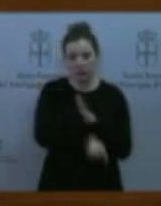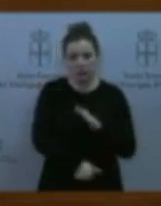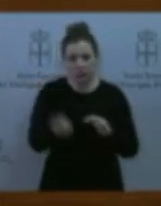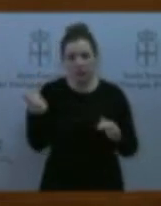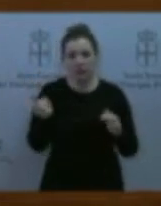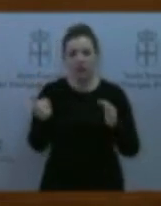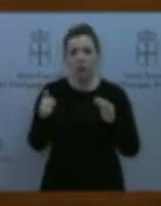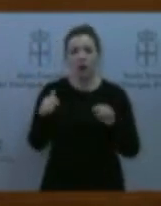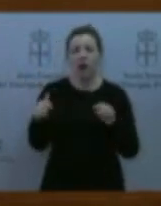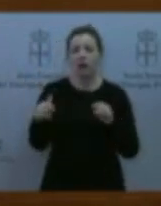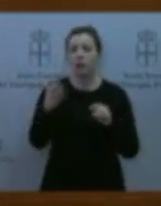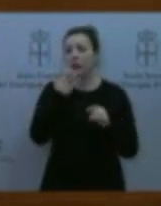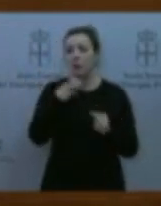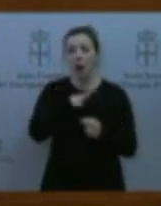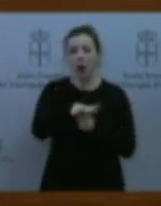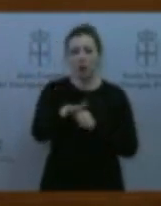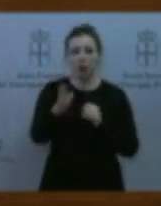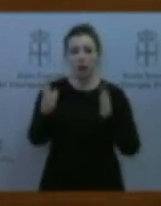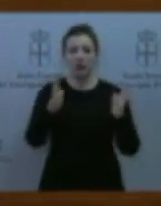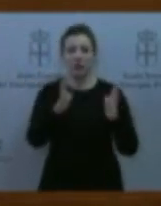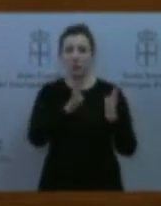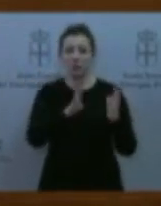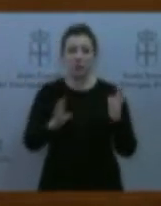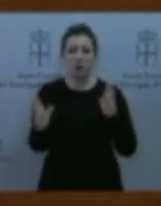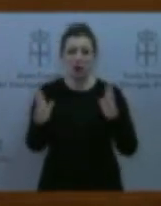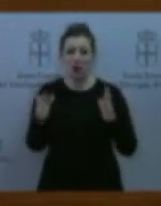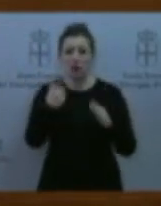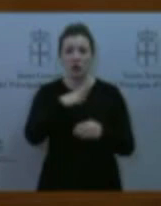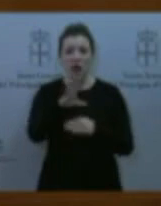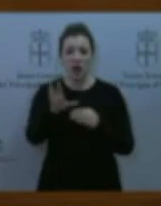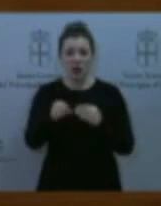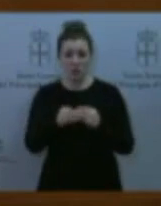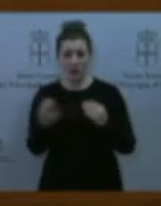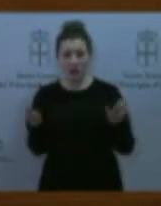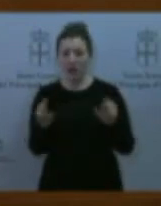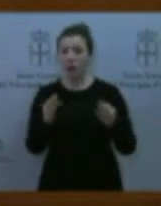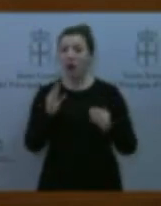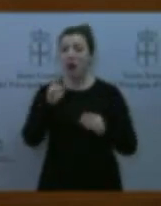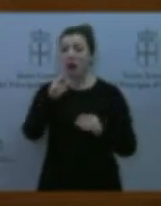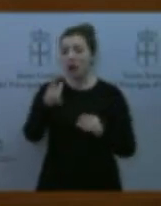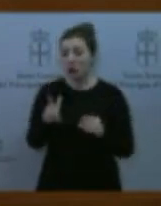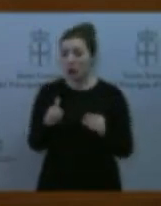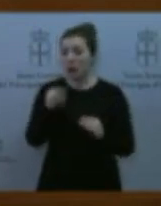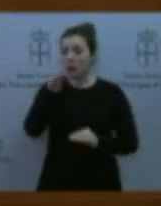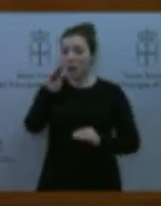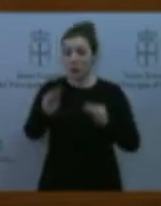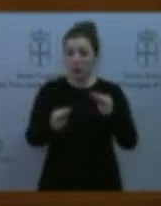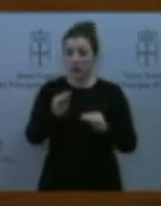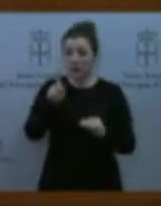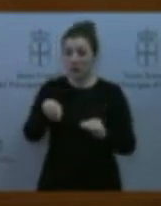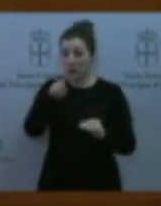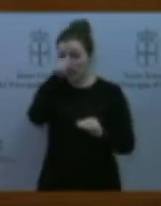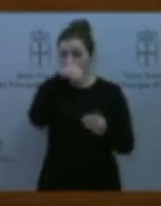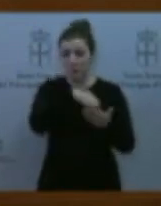enmienda de que el robo de bebés también se extendiera a los años desde 1979 y